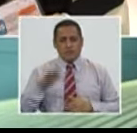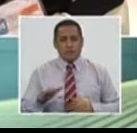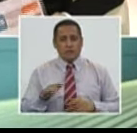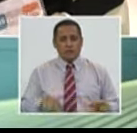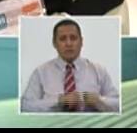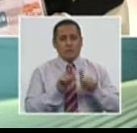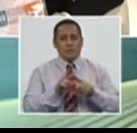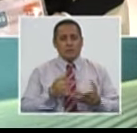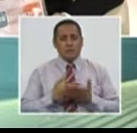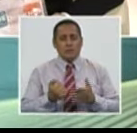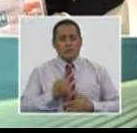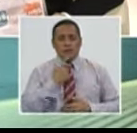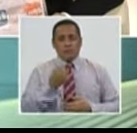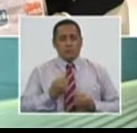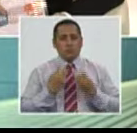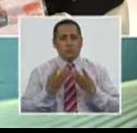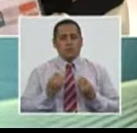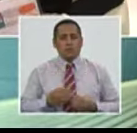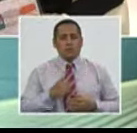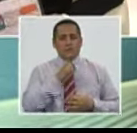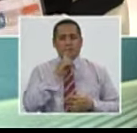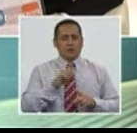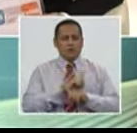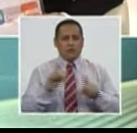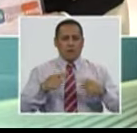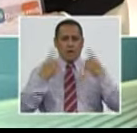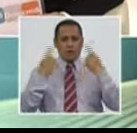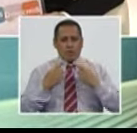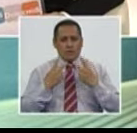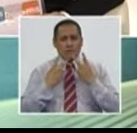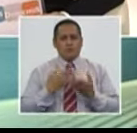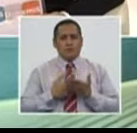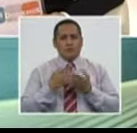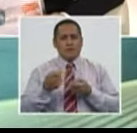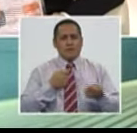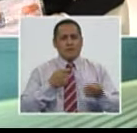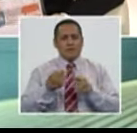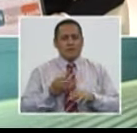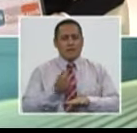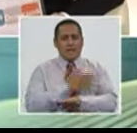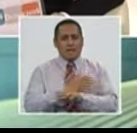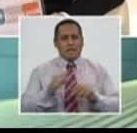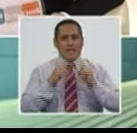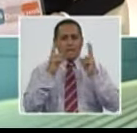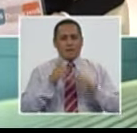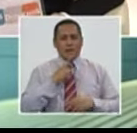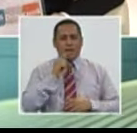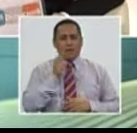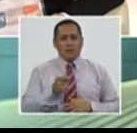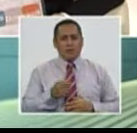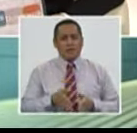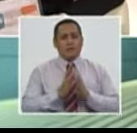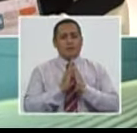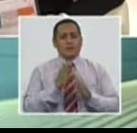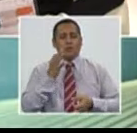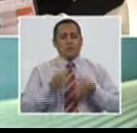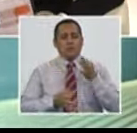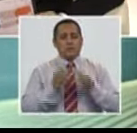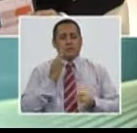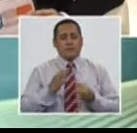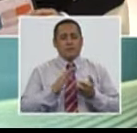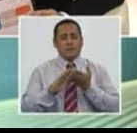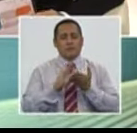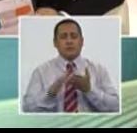claro y la ingencia es buena Porque el padre puede no estar de acuerdo y es ahí donde se da este trámite que nos has dicho que debe ser el juez no el que autorice